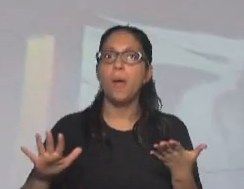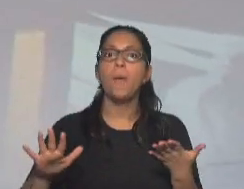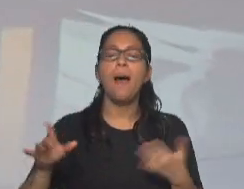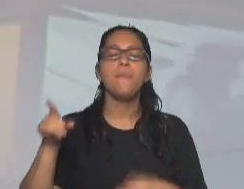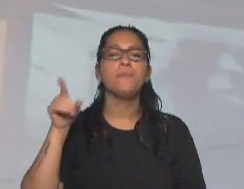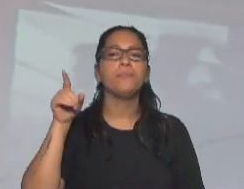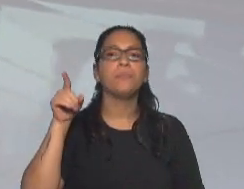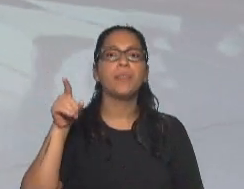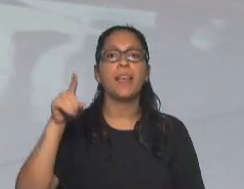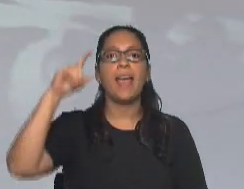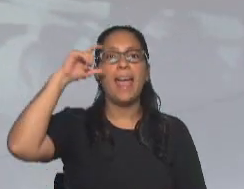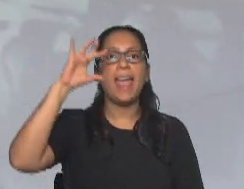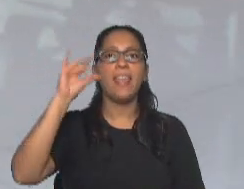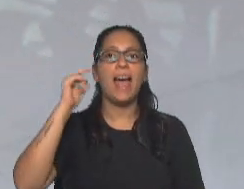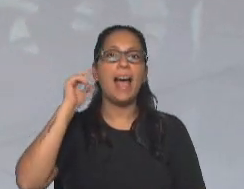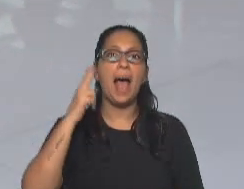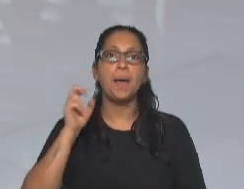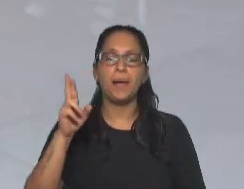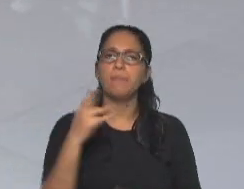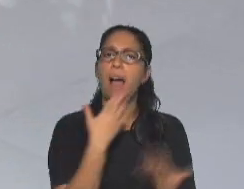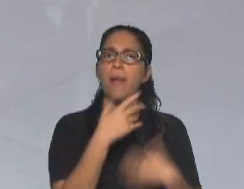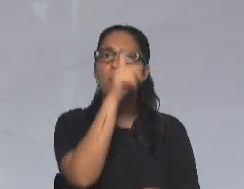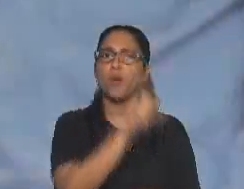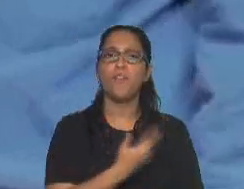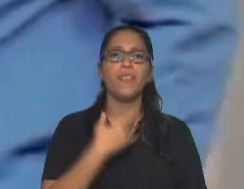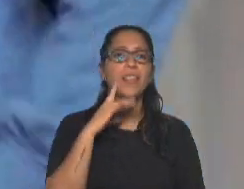Ibsen, Edda Gabler. Estuvimos hablando con Federico Marrale.